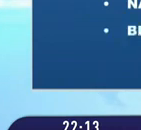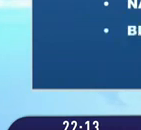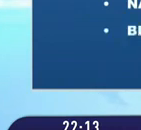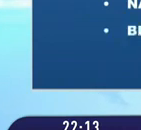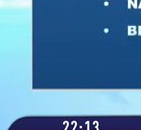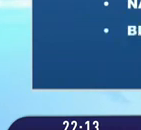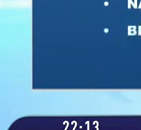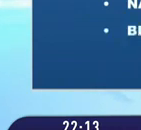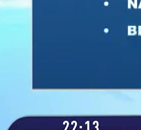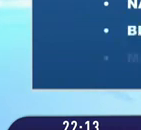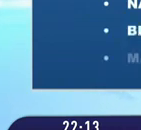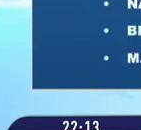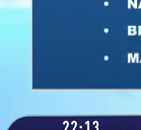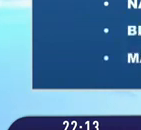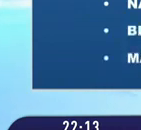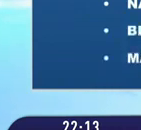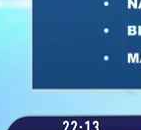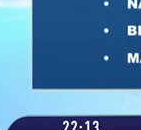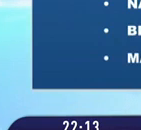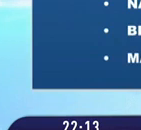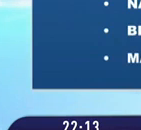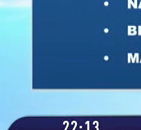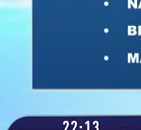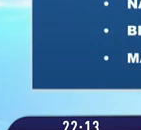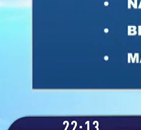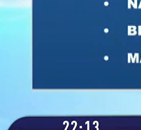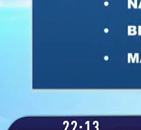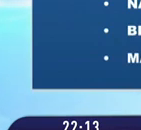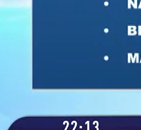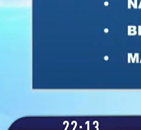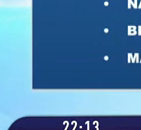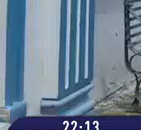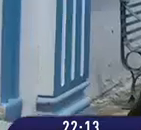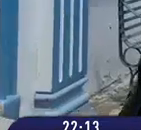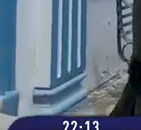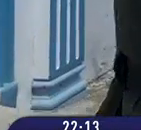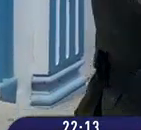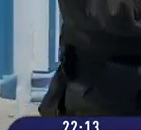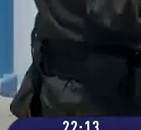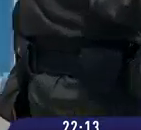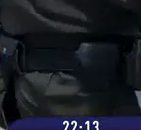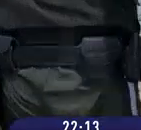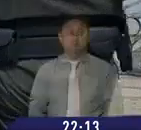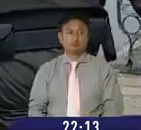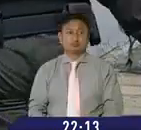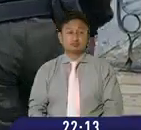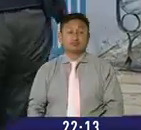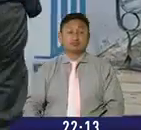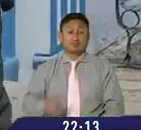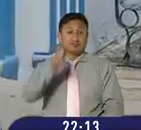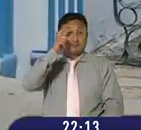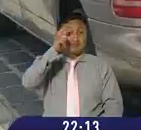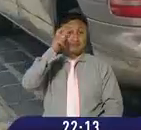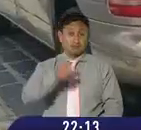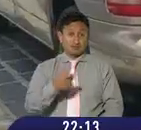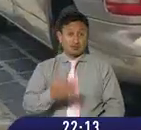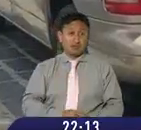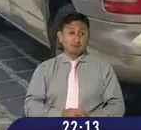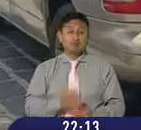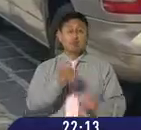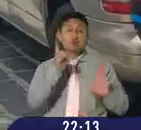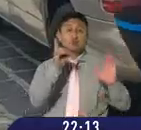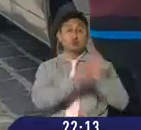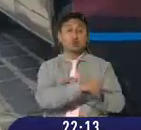de 54, Vladimir Rea y Mario Ñamo. Por otro lado, Fiscalía acusará al conductor por